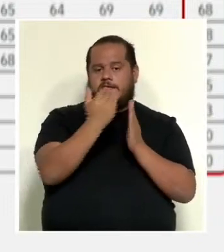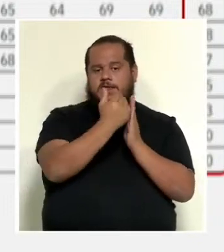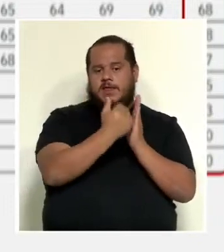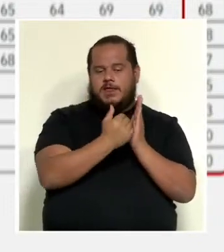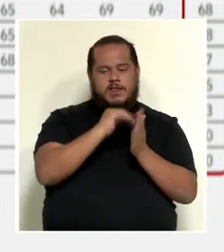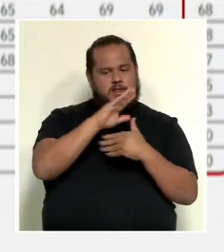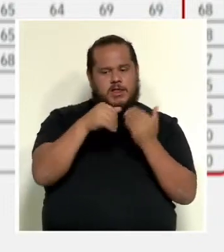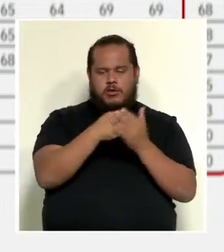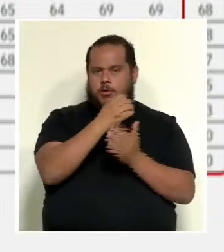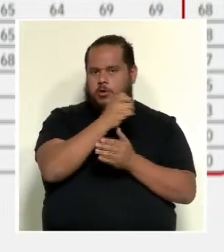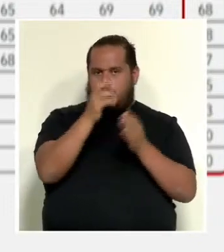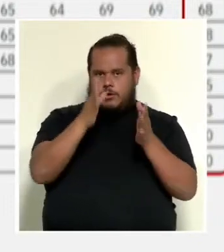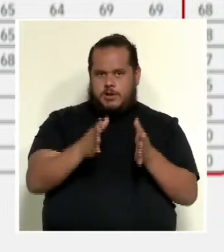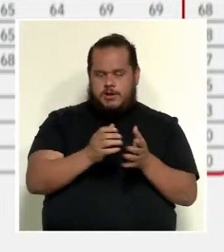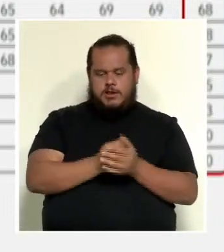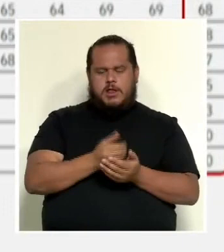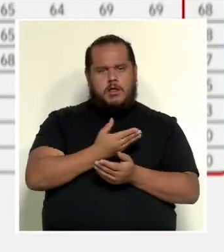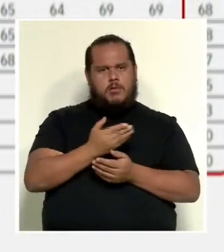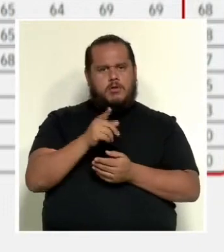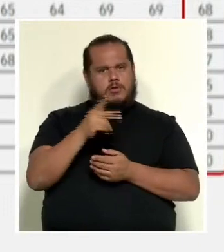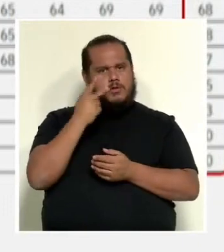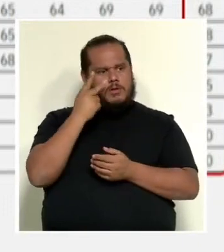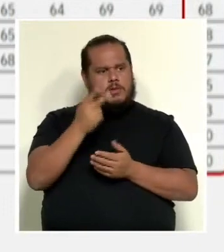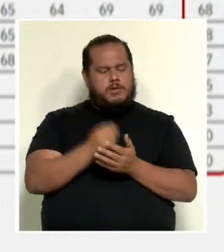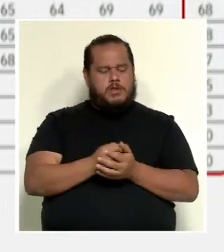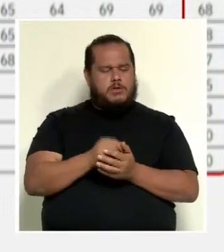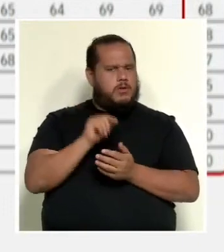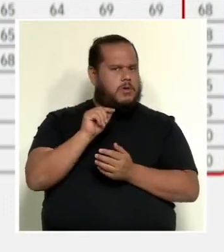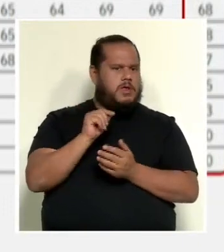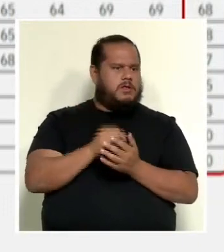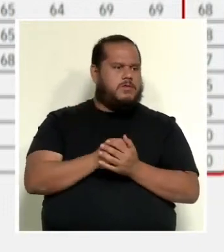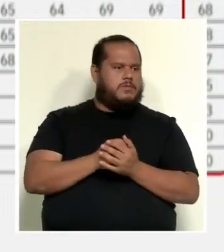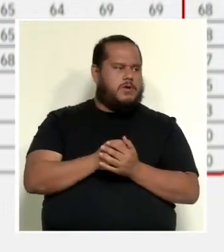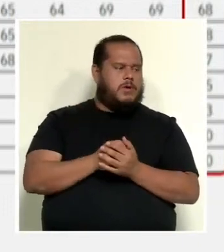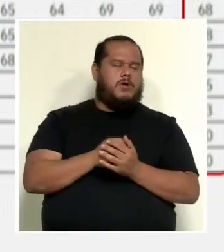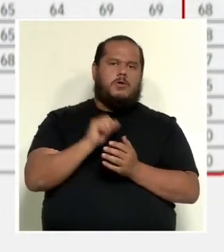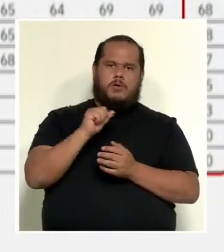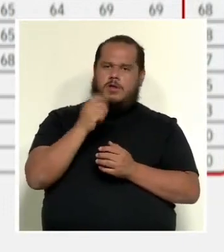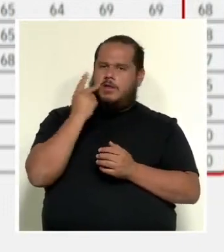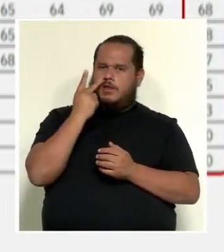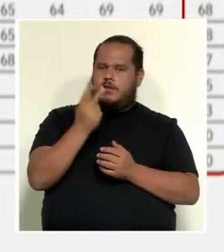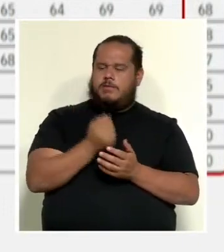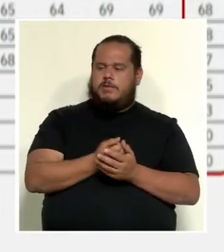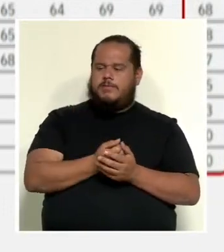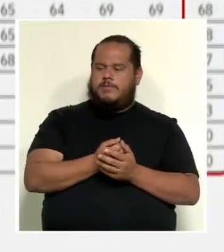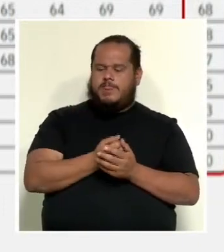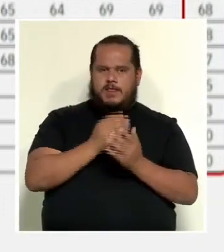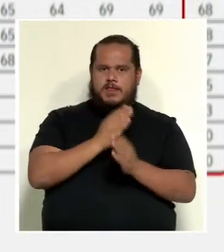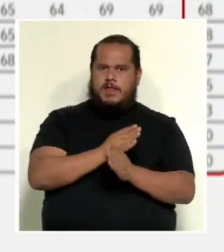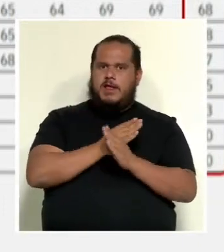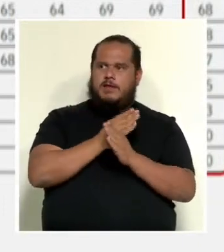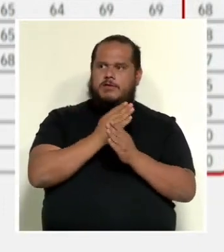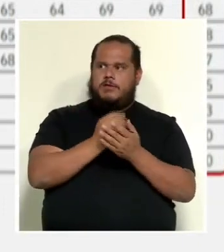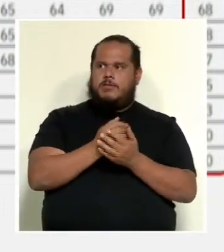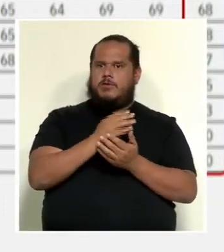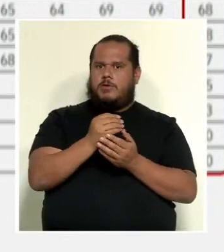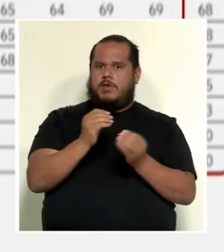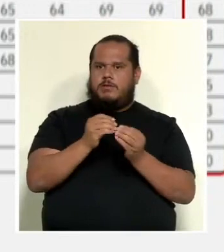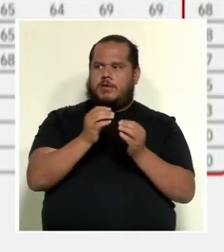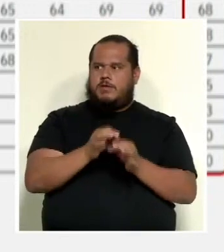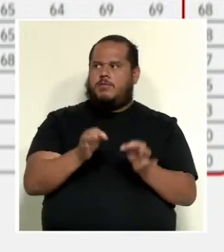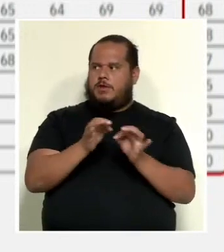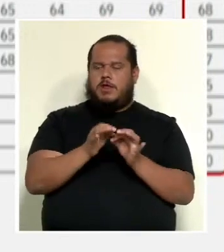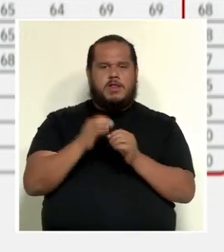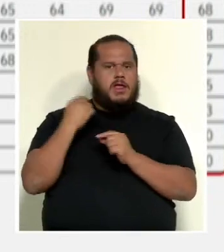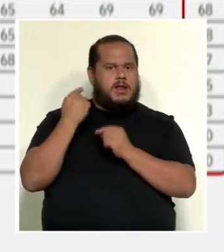Entonces, cuando uno va viendo esto, lo que sí ve es que el abstencionismo, y sobre todo en